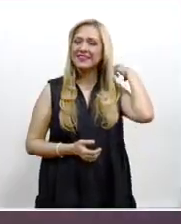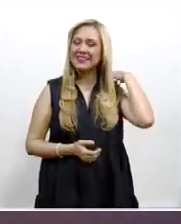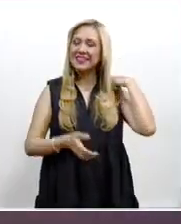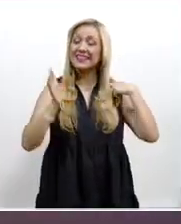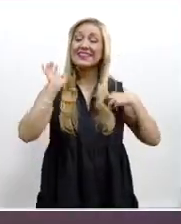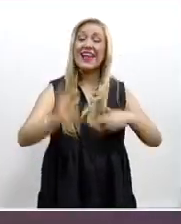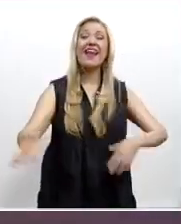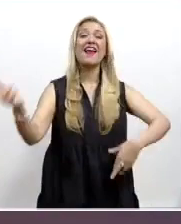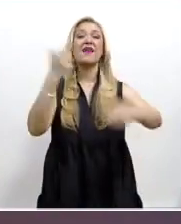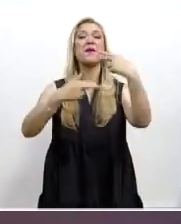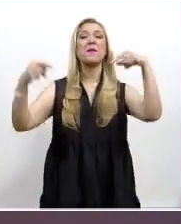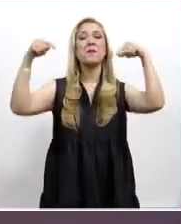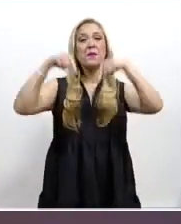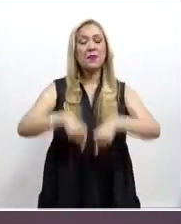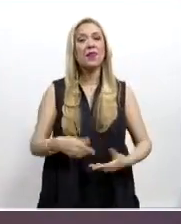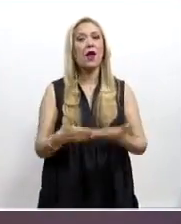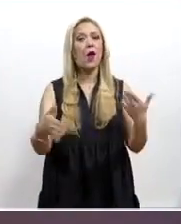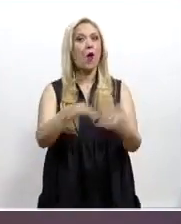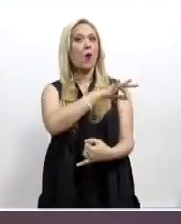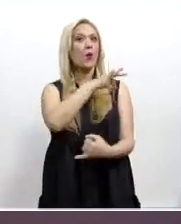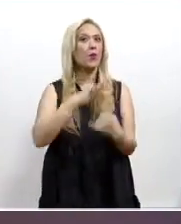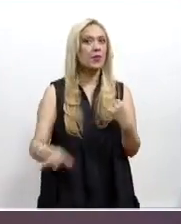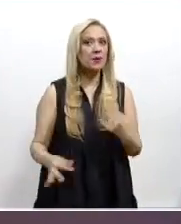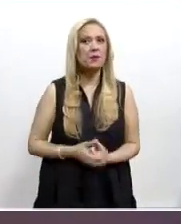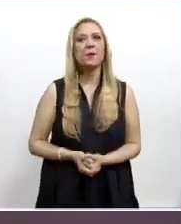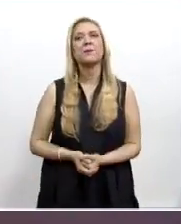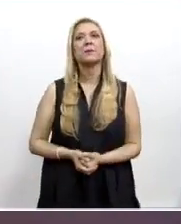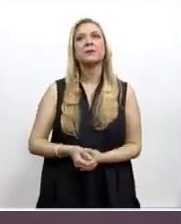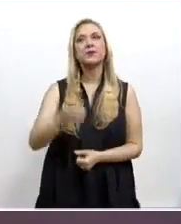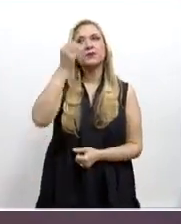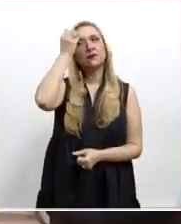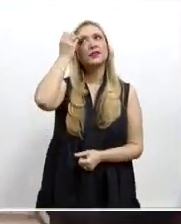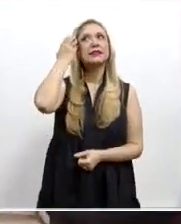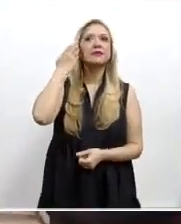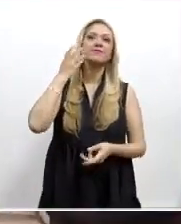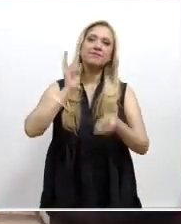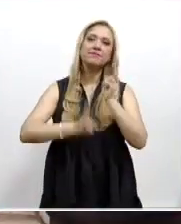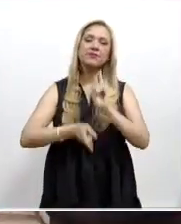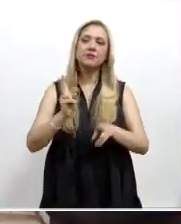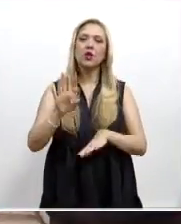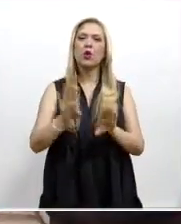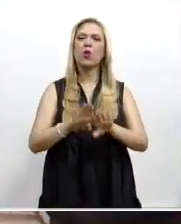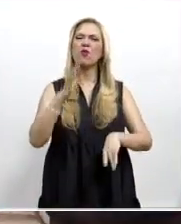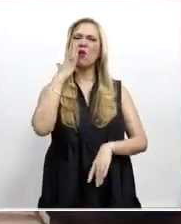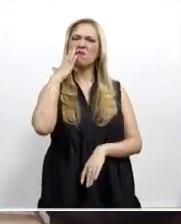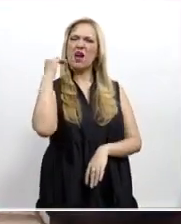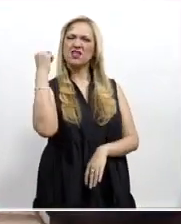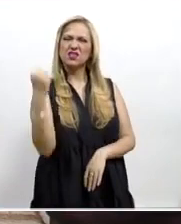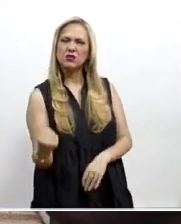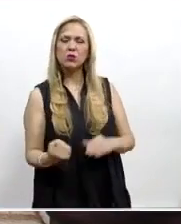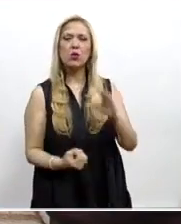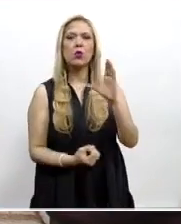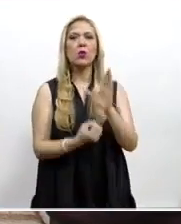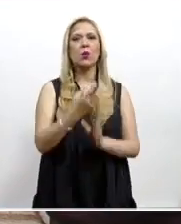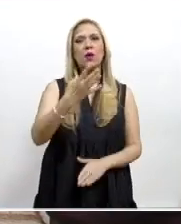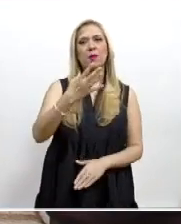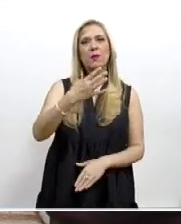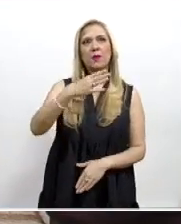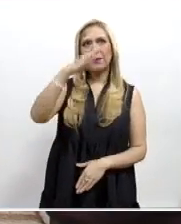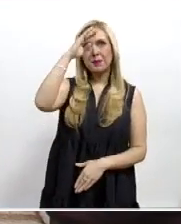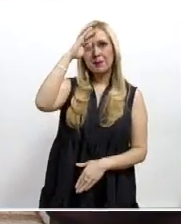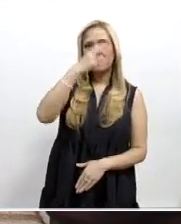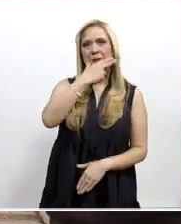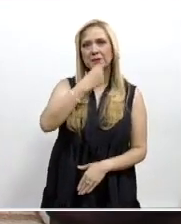Ya estamos de regreso en la parte final del programa de hoy. Estamos conversando sobre machismo y nuevas masculinidades. Magistrado, ¿cómo